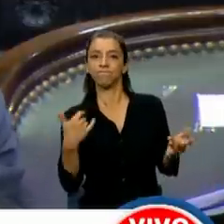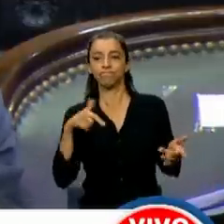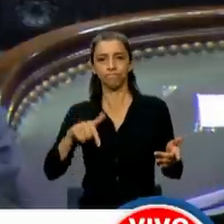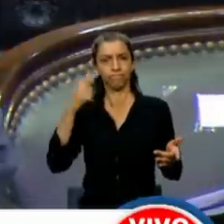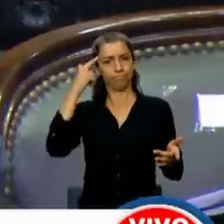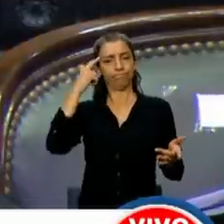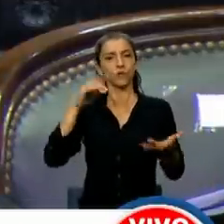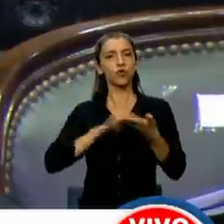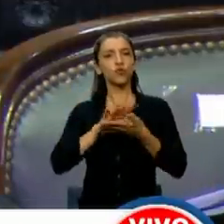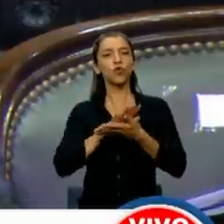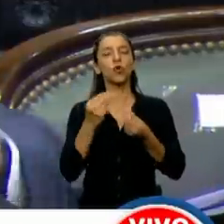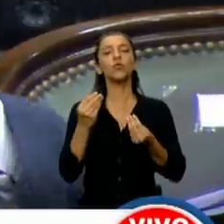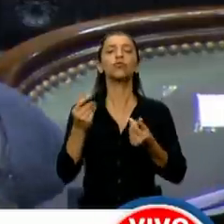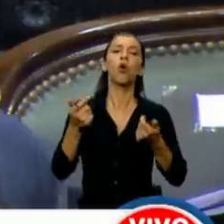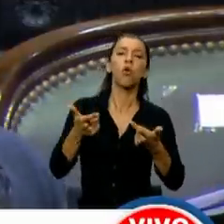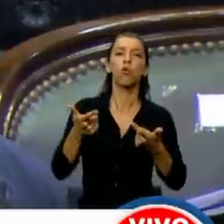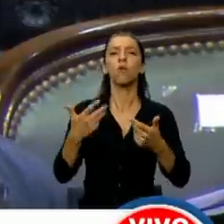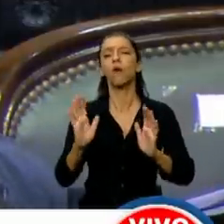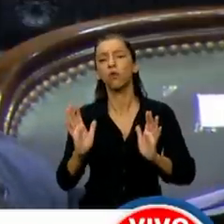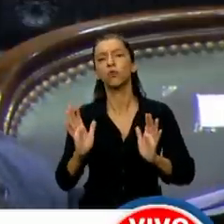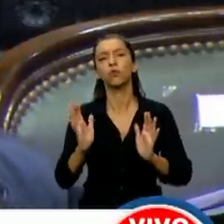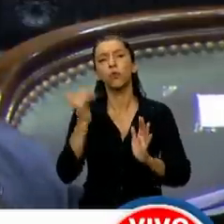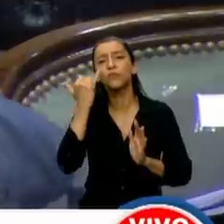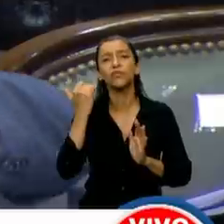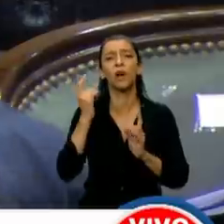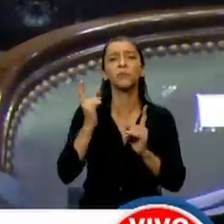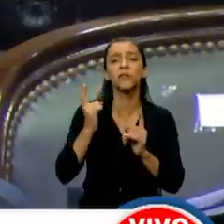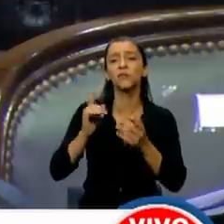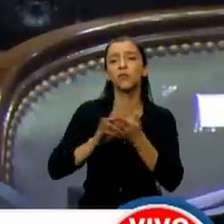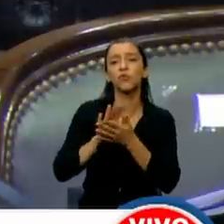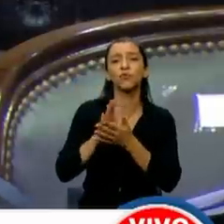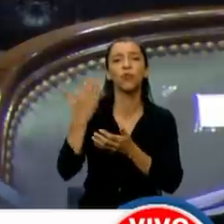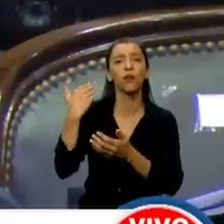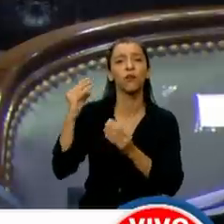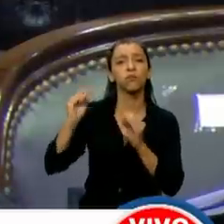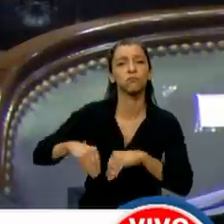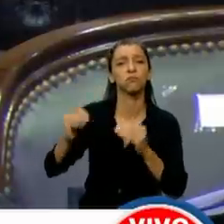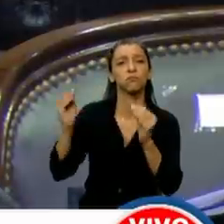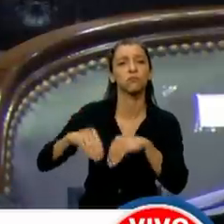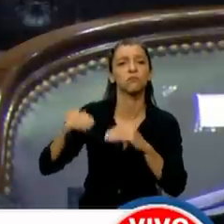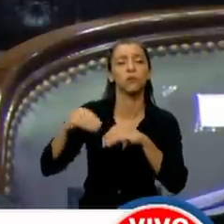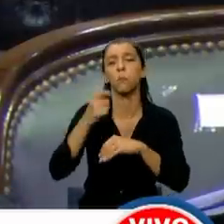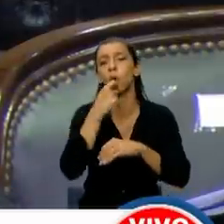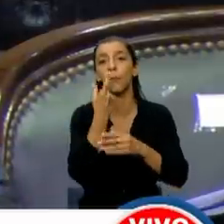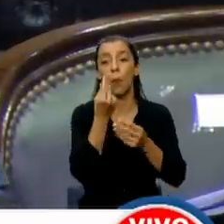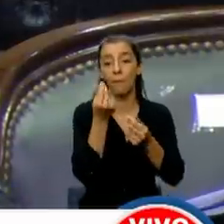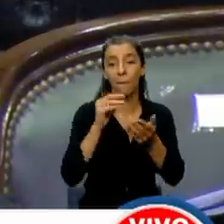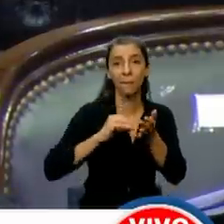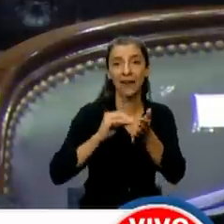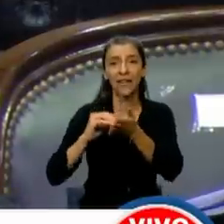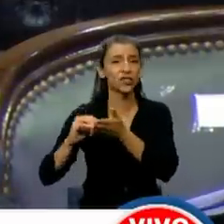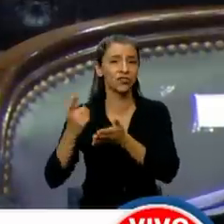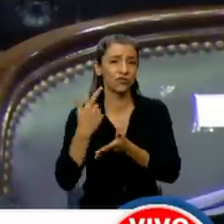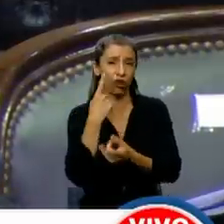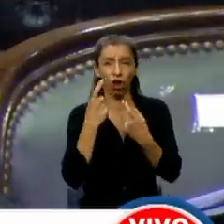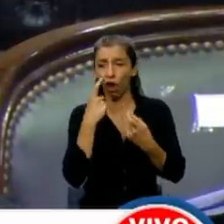proponen recetas ya fracasadas como el control de precios pero una receta ya repetida y cansada